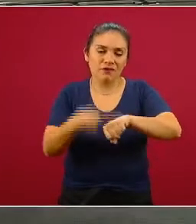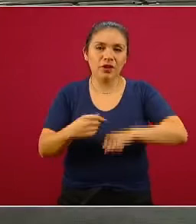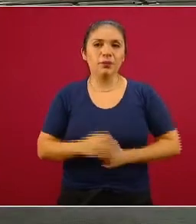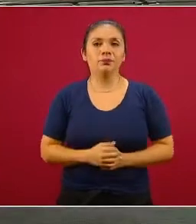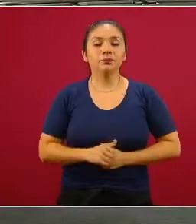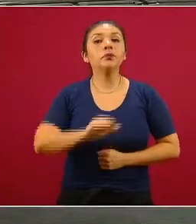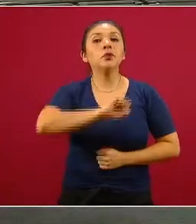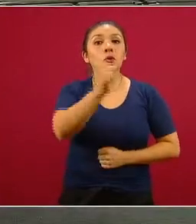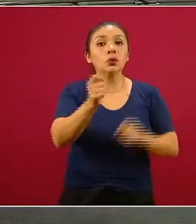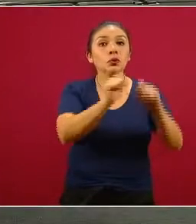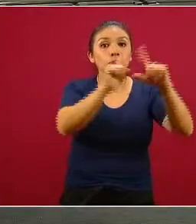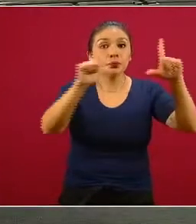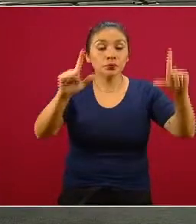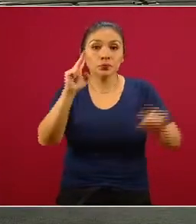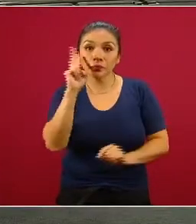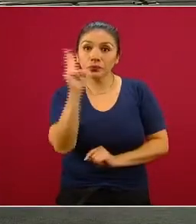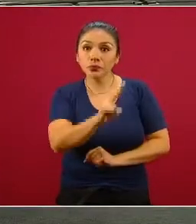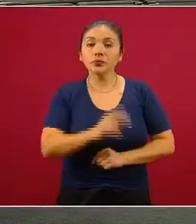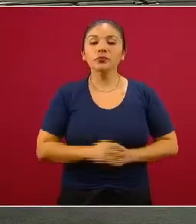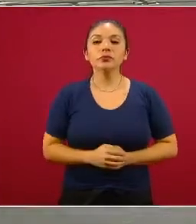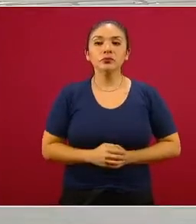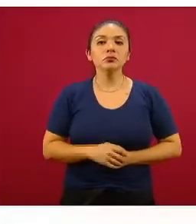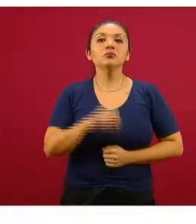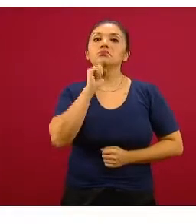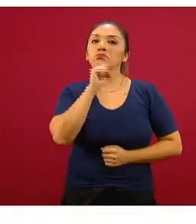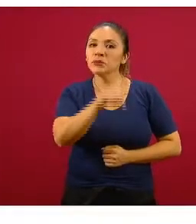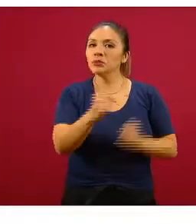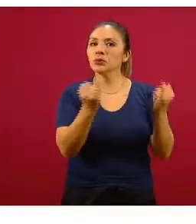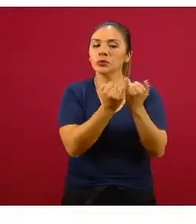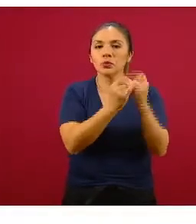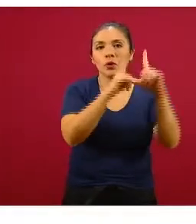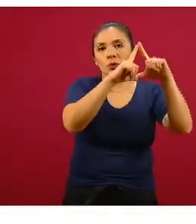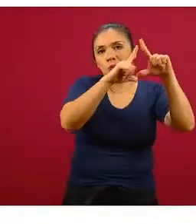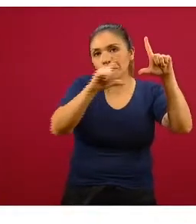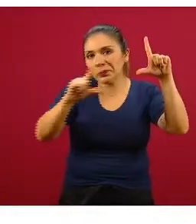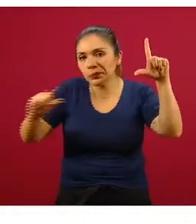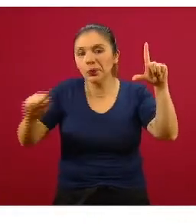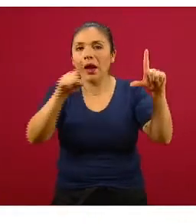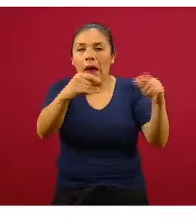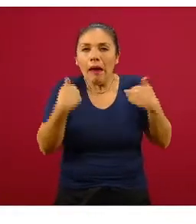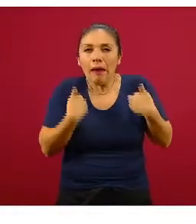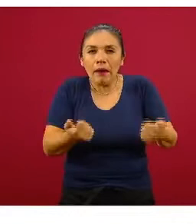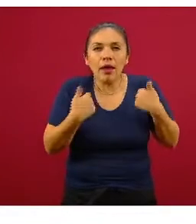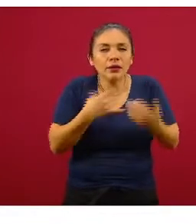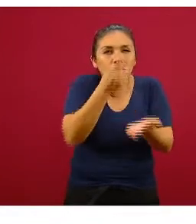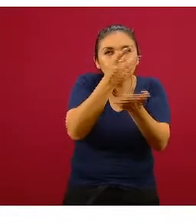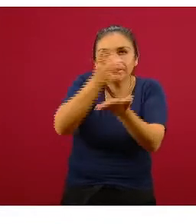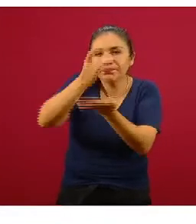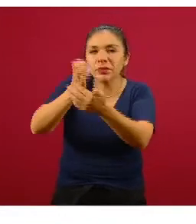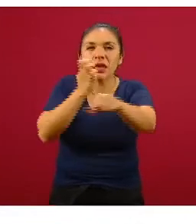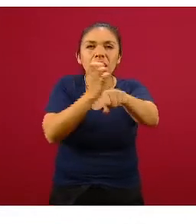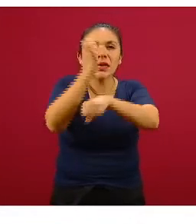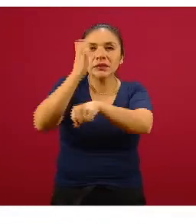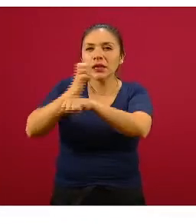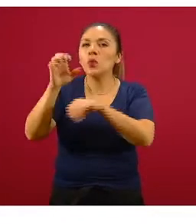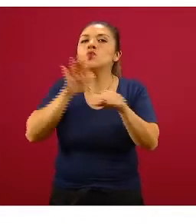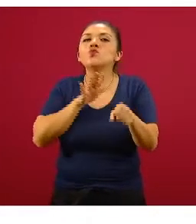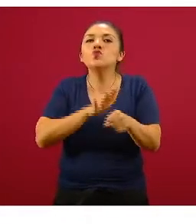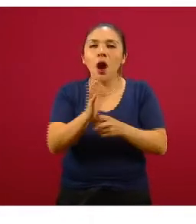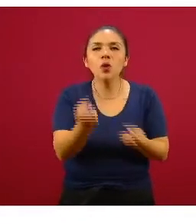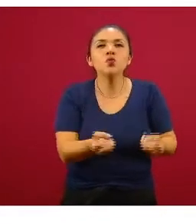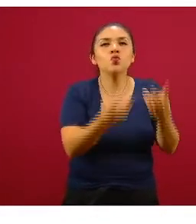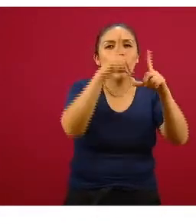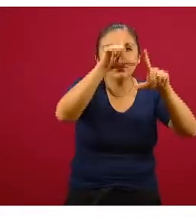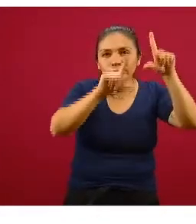la siguiente diapositiva vemos esta distribución en orden descendente para que puedan rápidamente identificar igual cuáles son